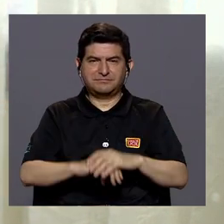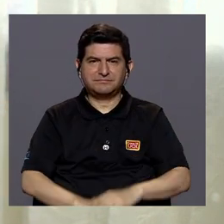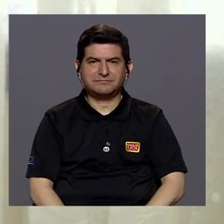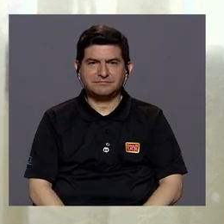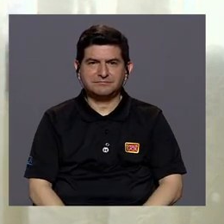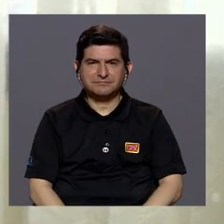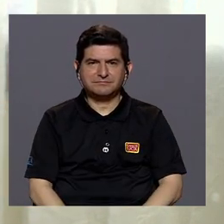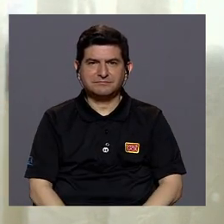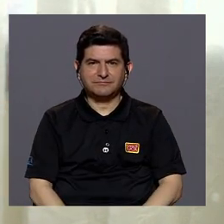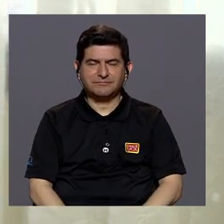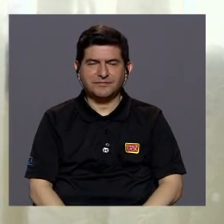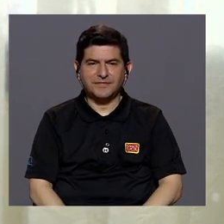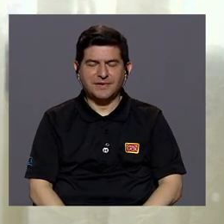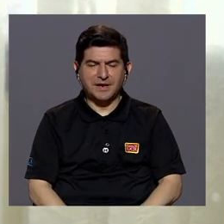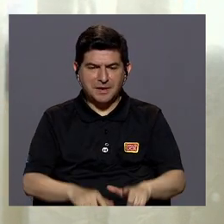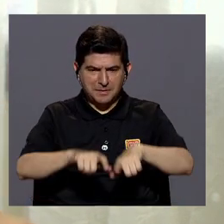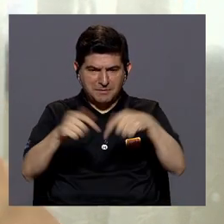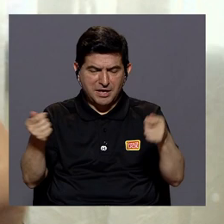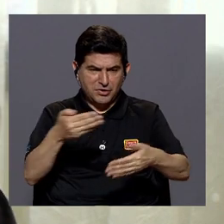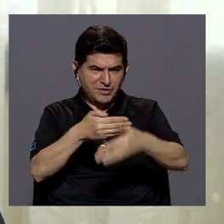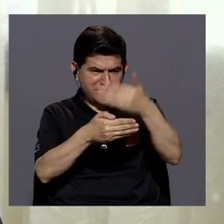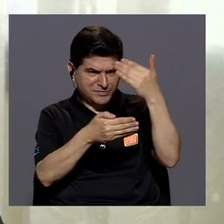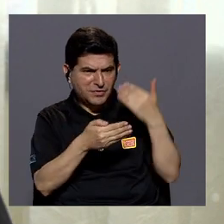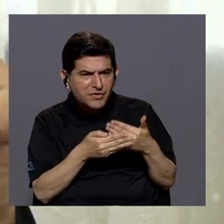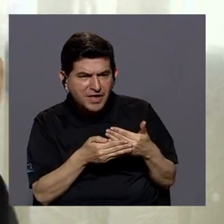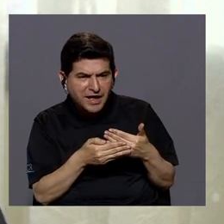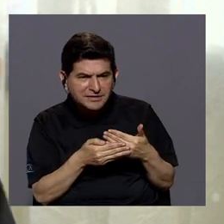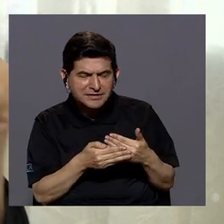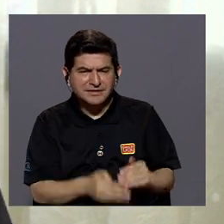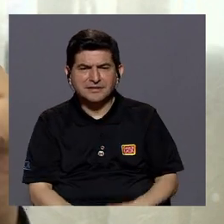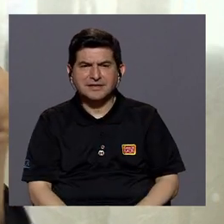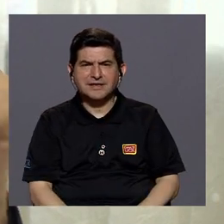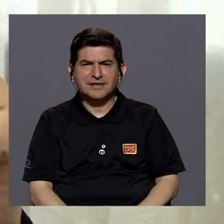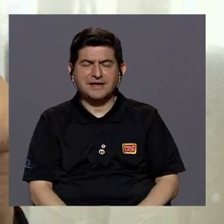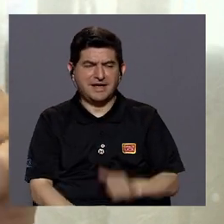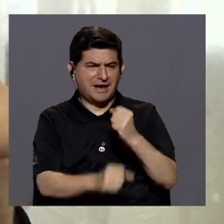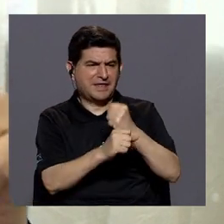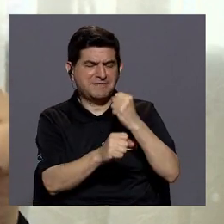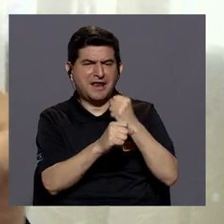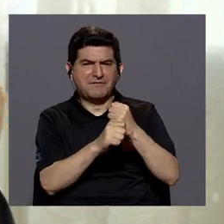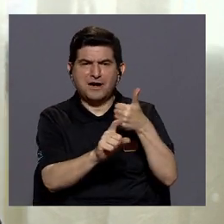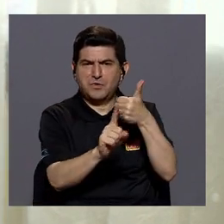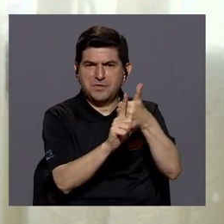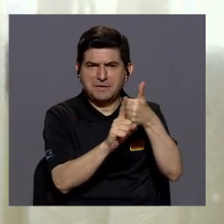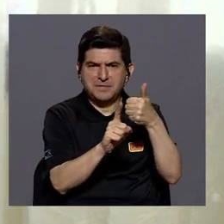El periodismo de antes era más hechura del periodista.